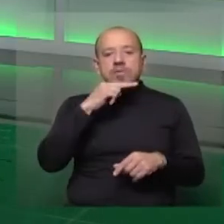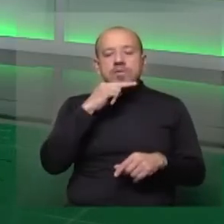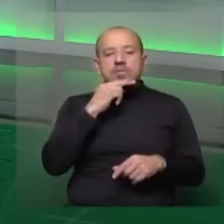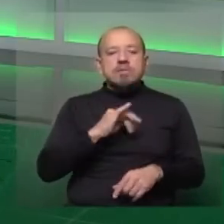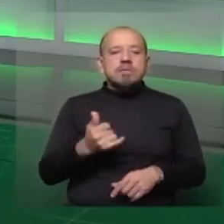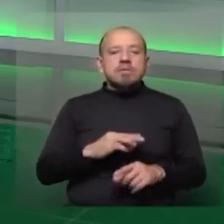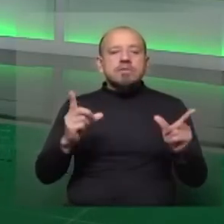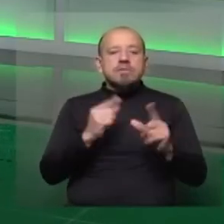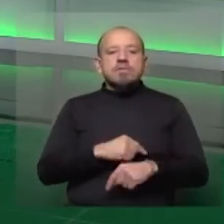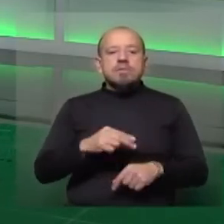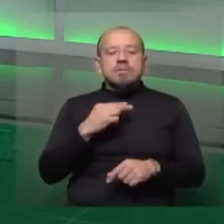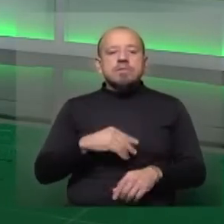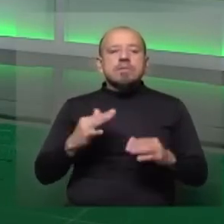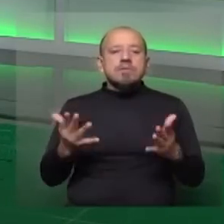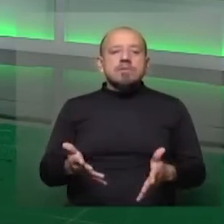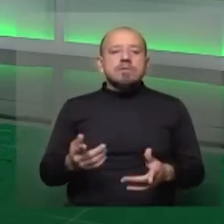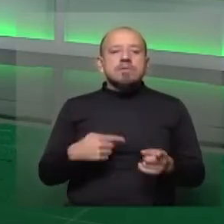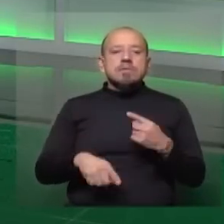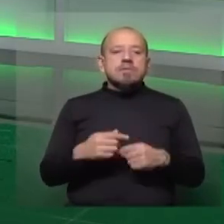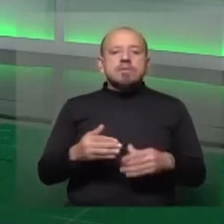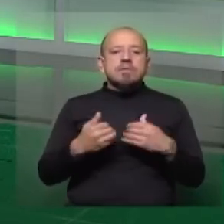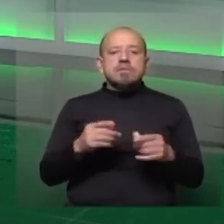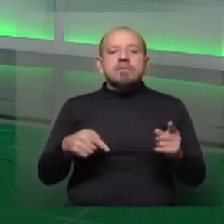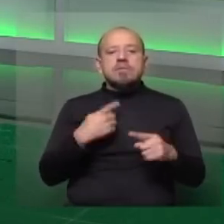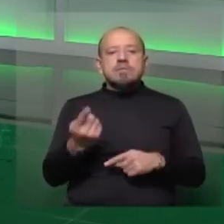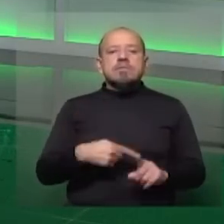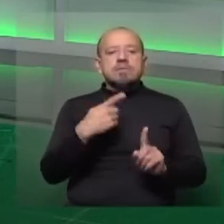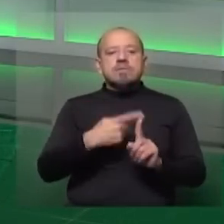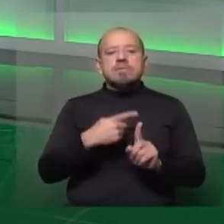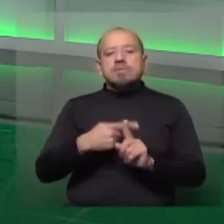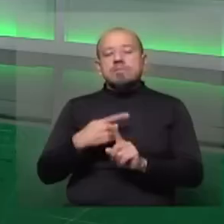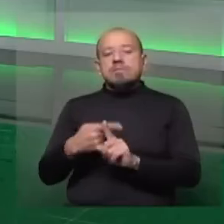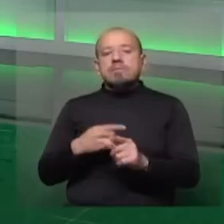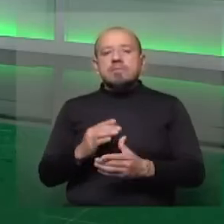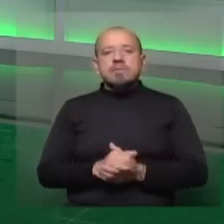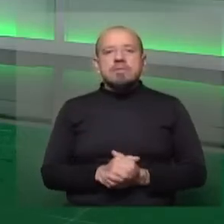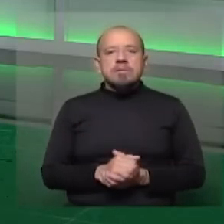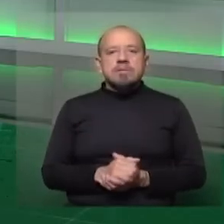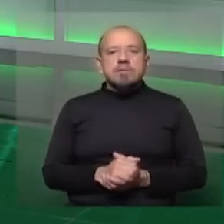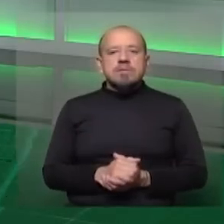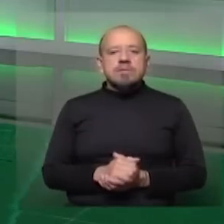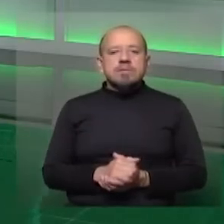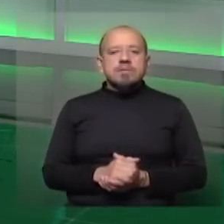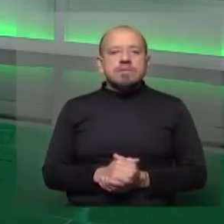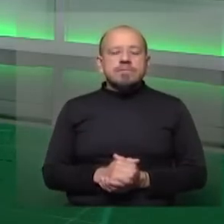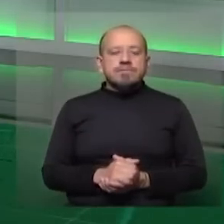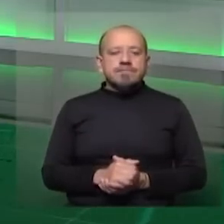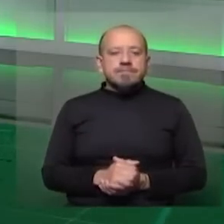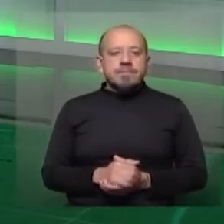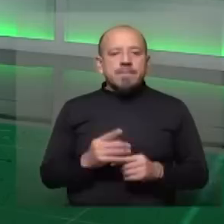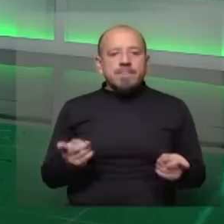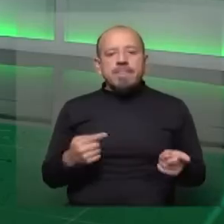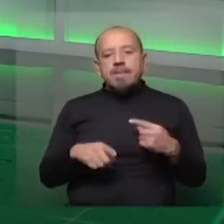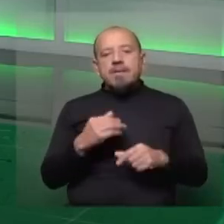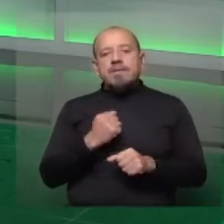esta semana para que vuelva a empezar otra más y otro nuevo mes y siga avanzando la vida verdad cómo estás que no te gusta trabajar jul No para